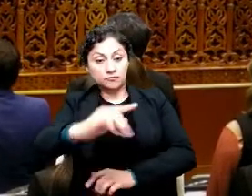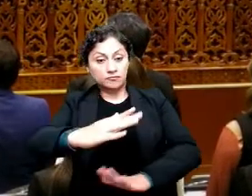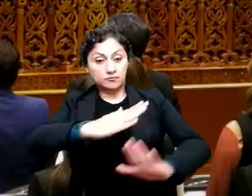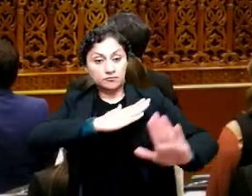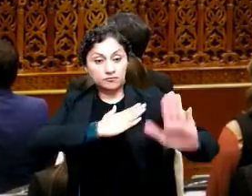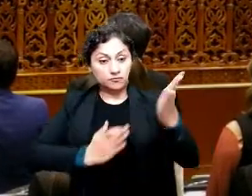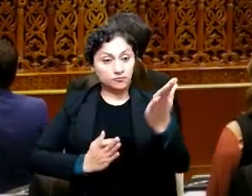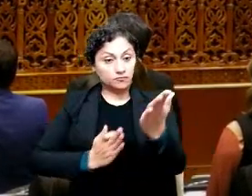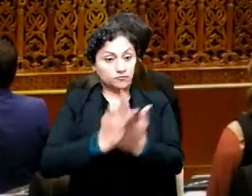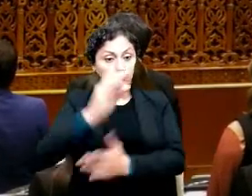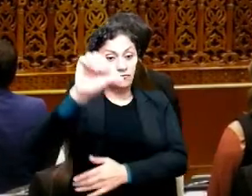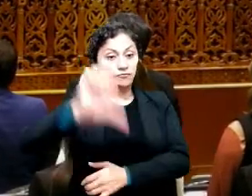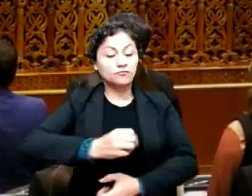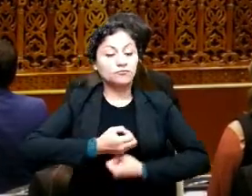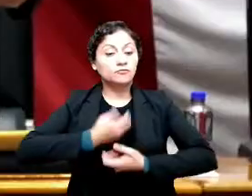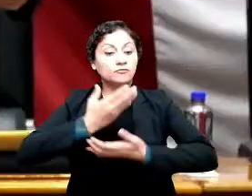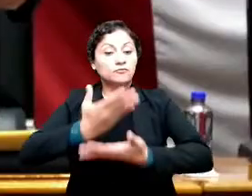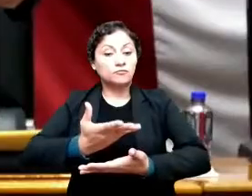esta comparecencia?